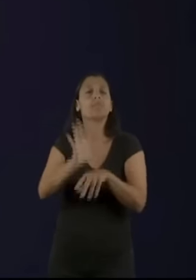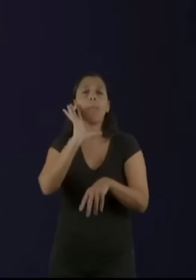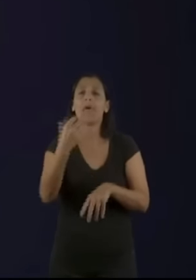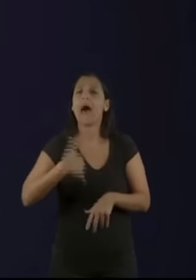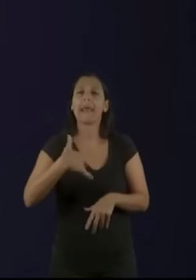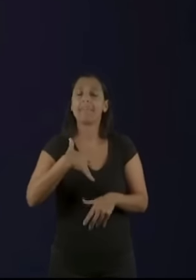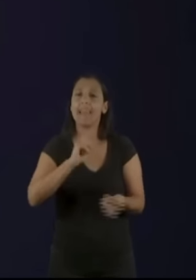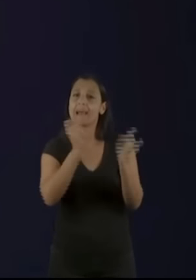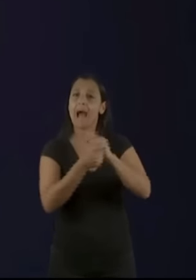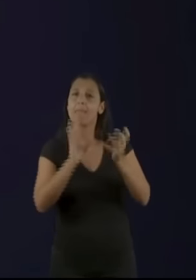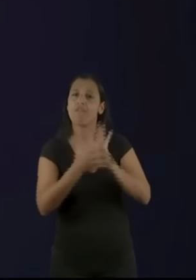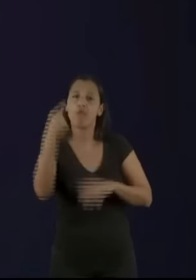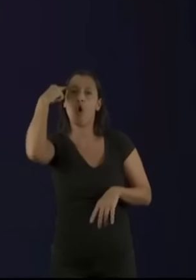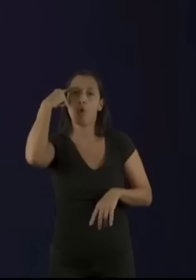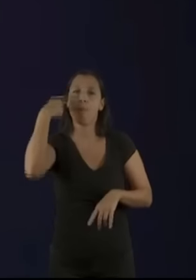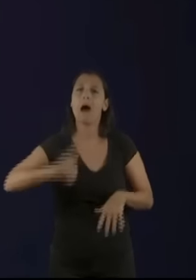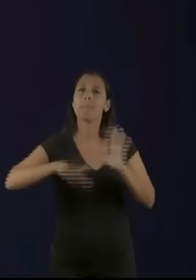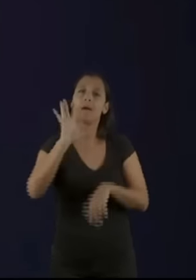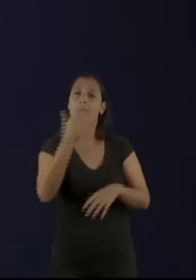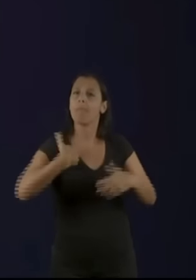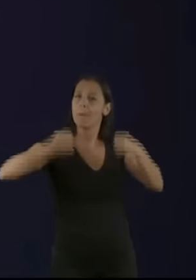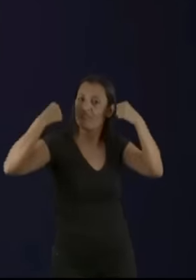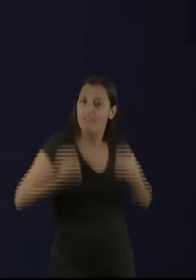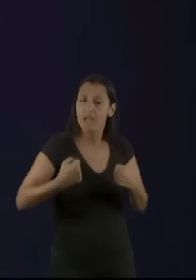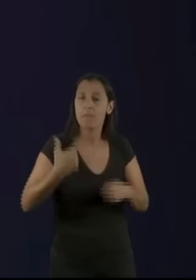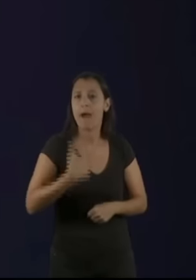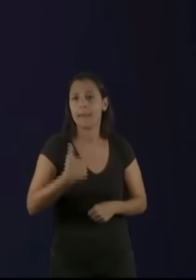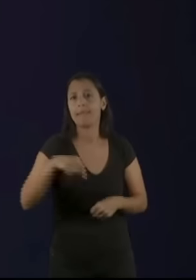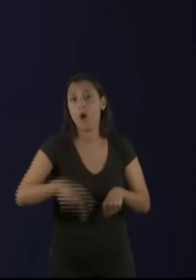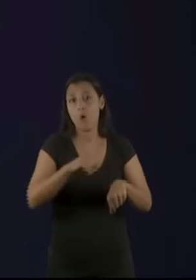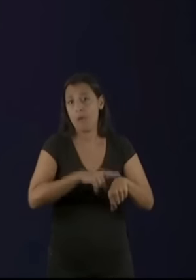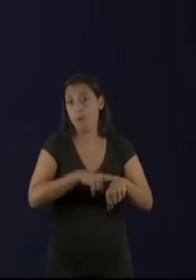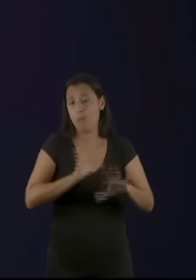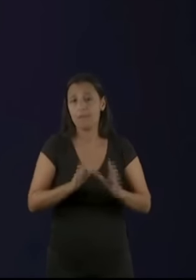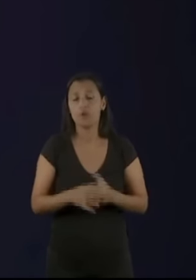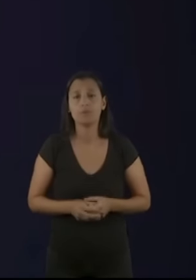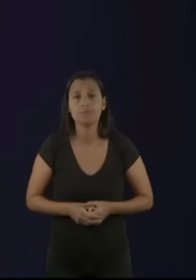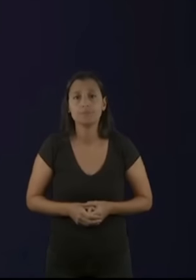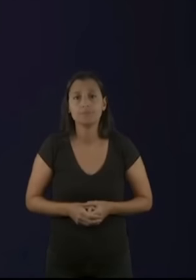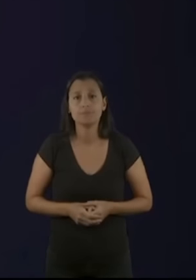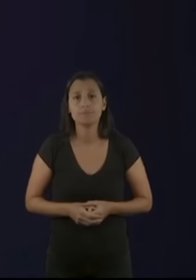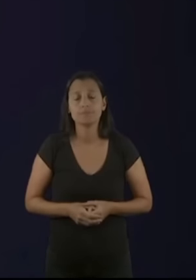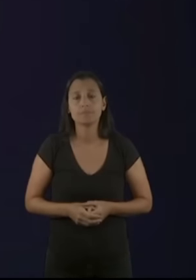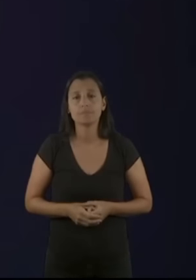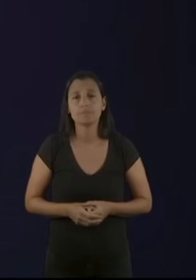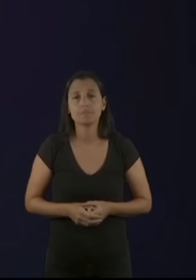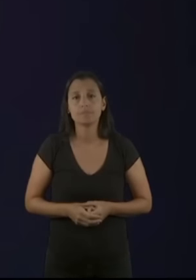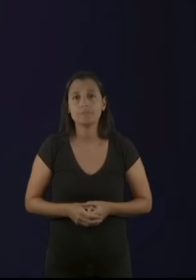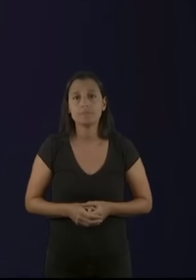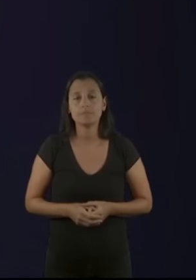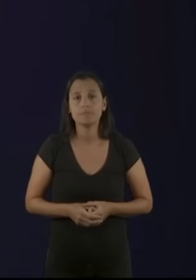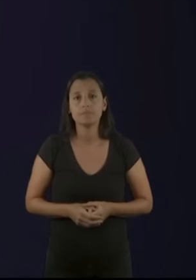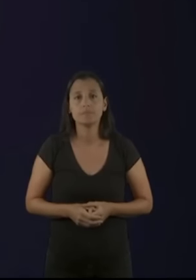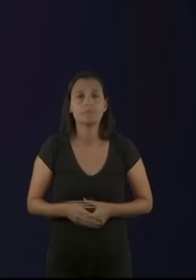relación o o ha sido mucho más firme en su eh digamos en su